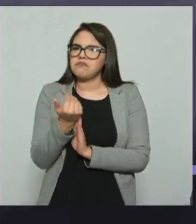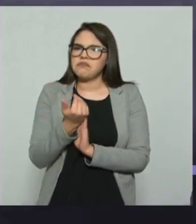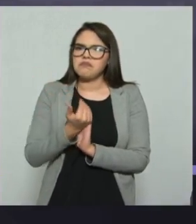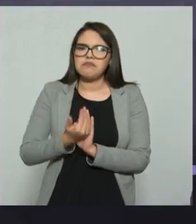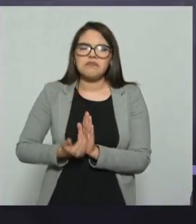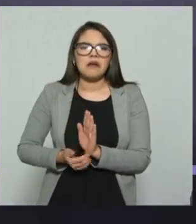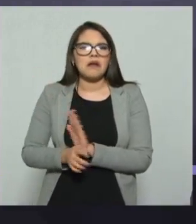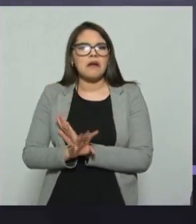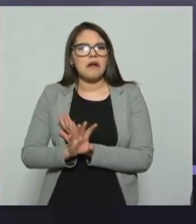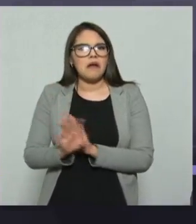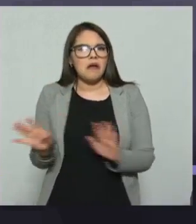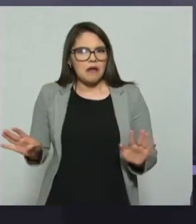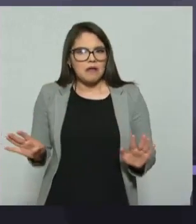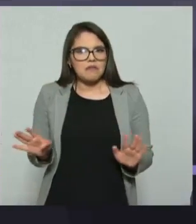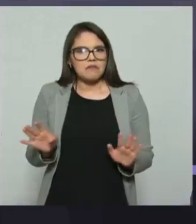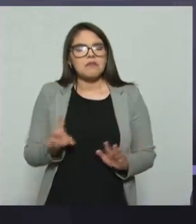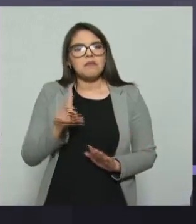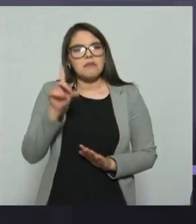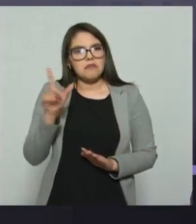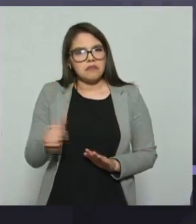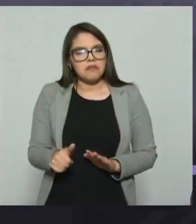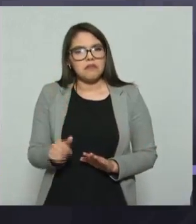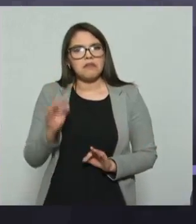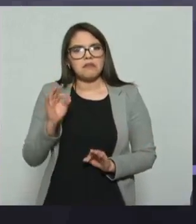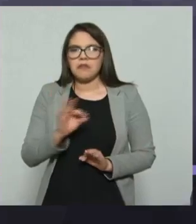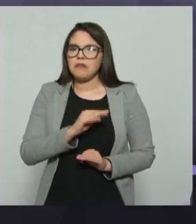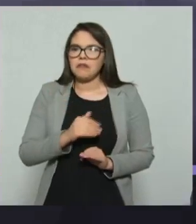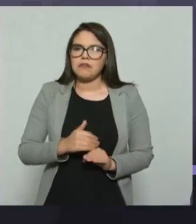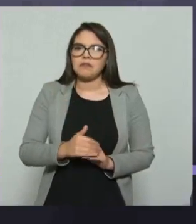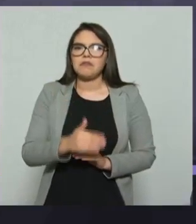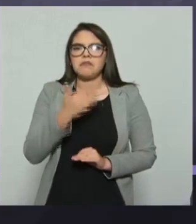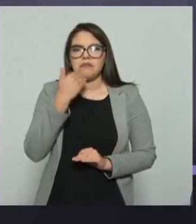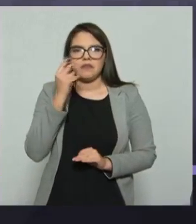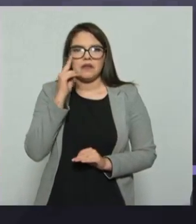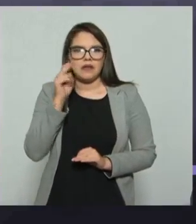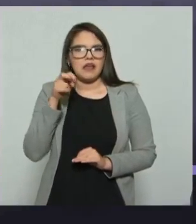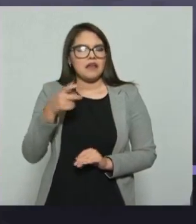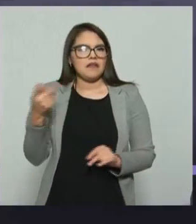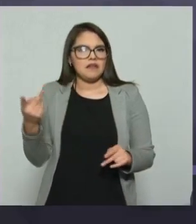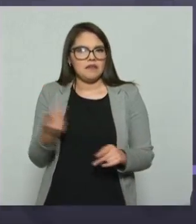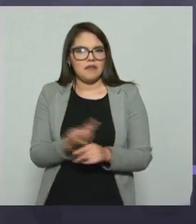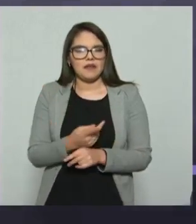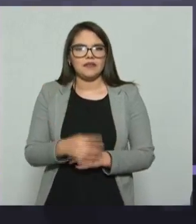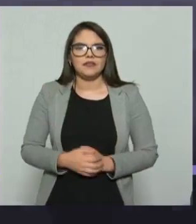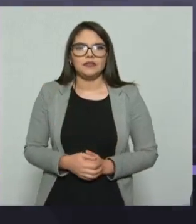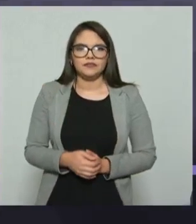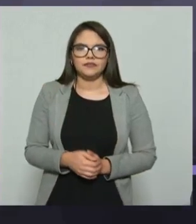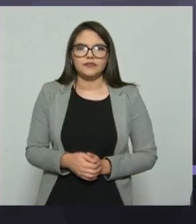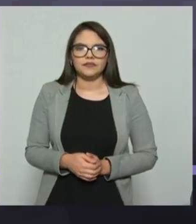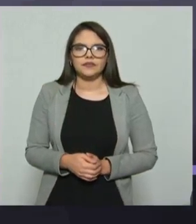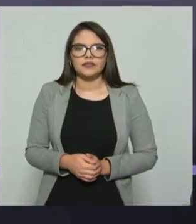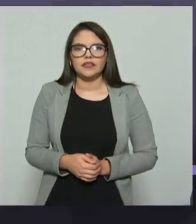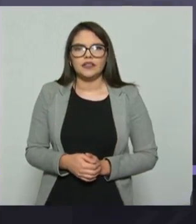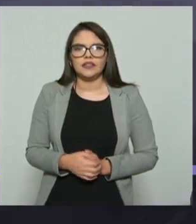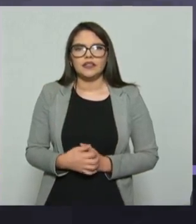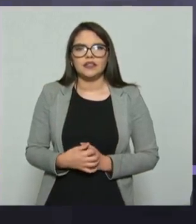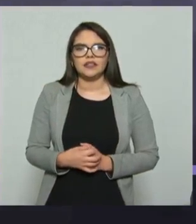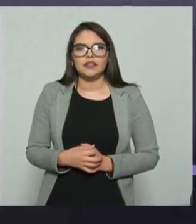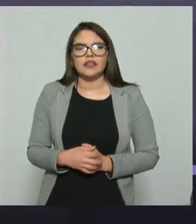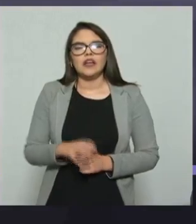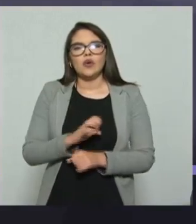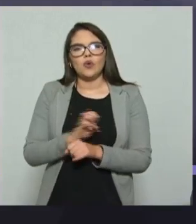situaciones y lo vamos a vivir aquí en el canal. Entonces, tengámoslo,